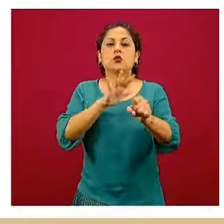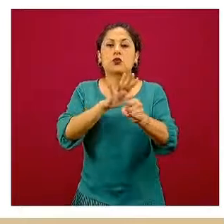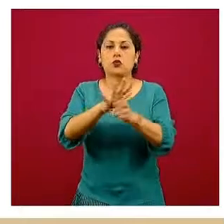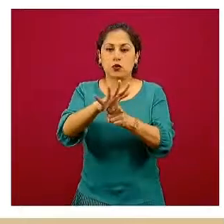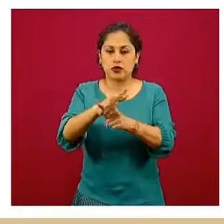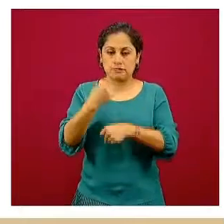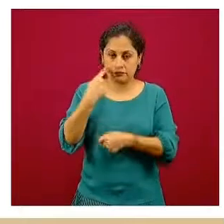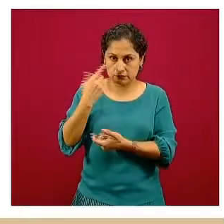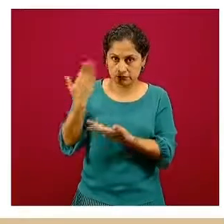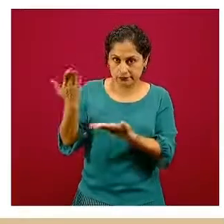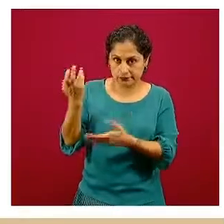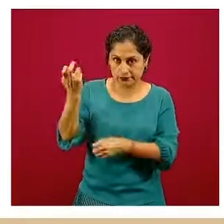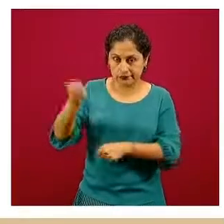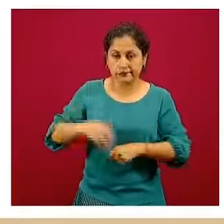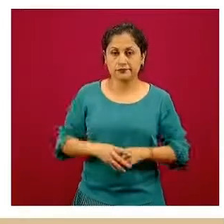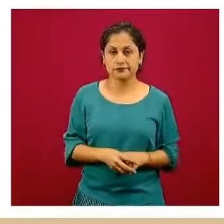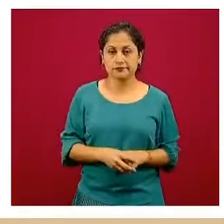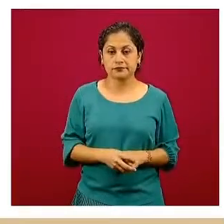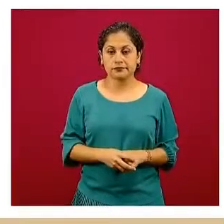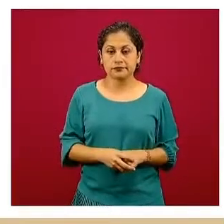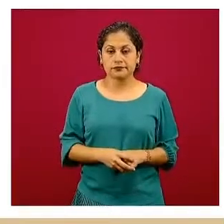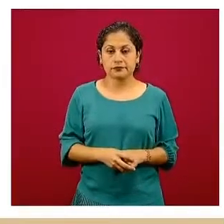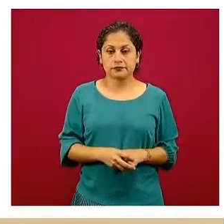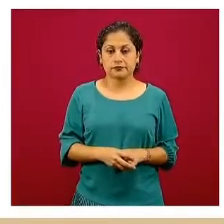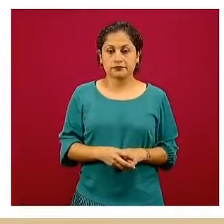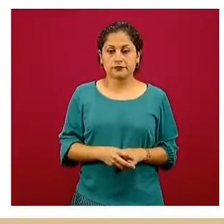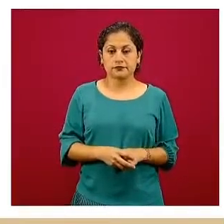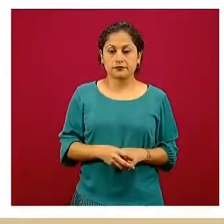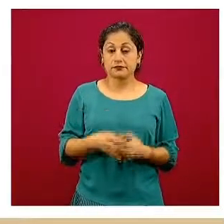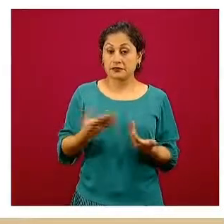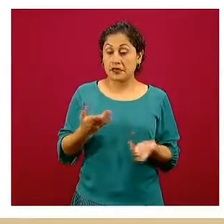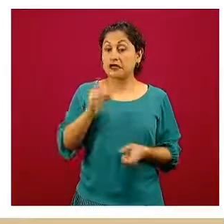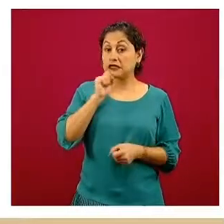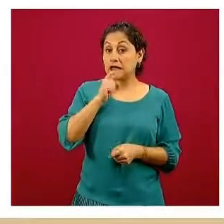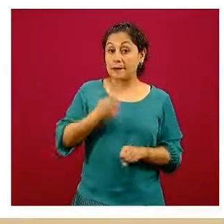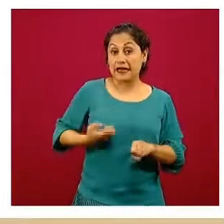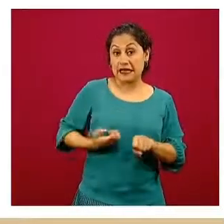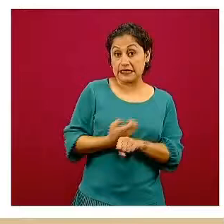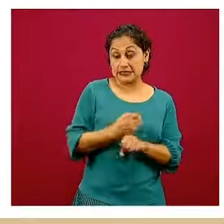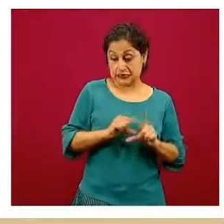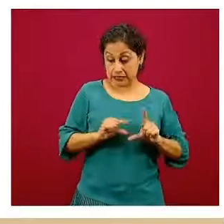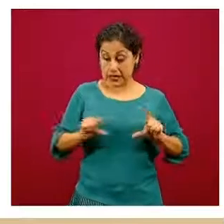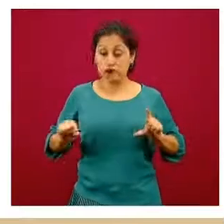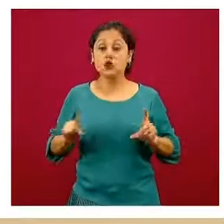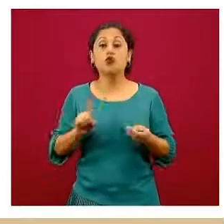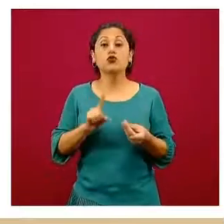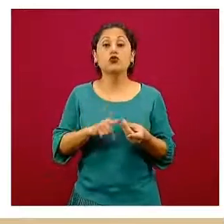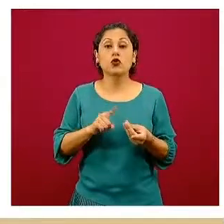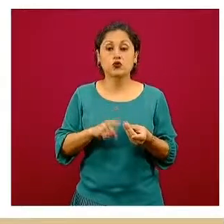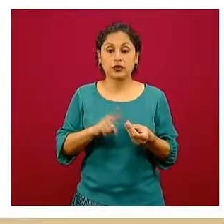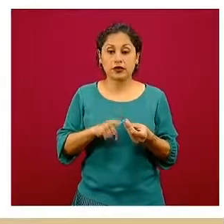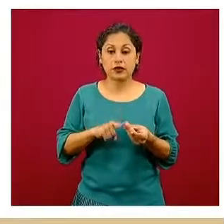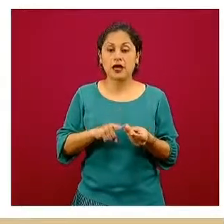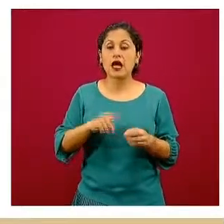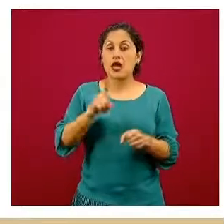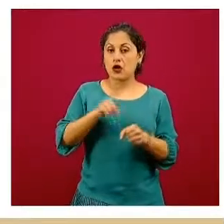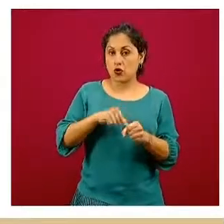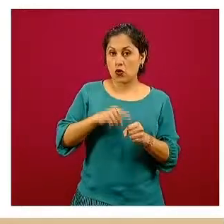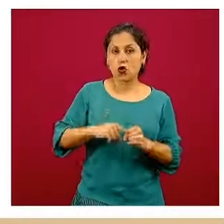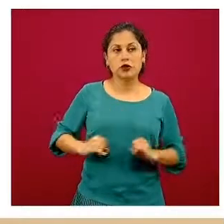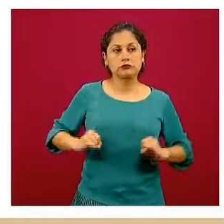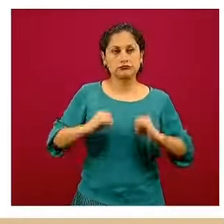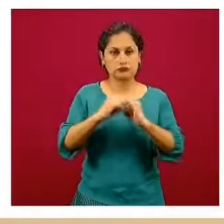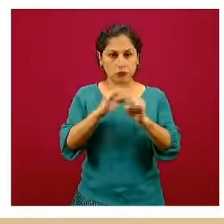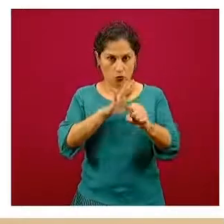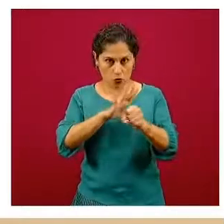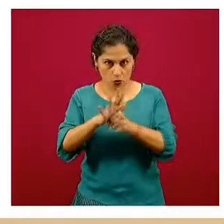en cada una de las entidades federativas dónde se encuentra la mayor carga de estos casos aún sospechosos, es decir, en qué institución, y es algo que vamos